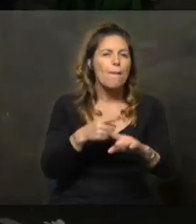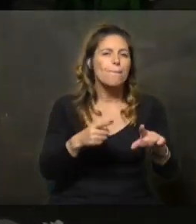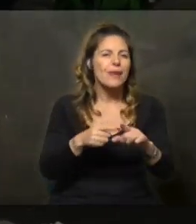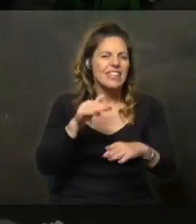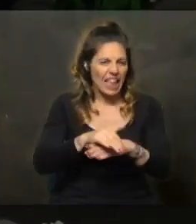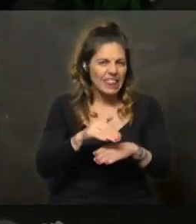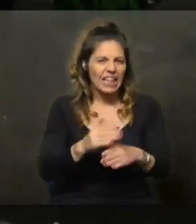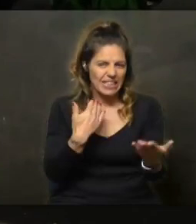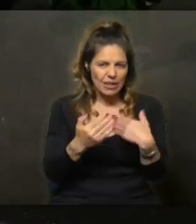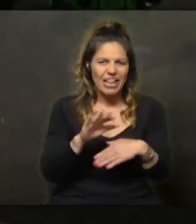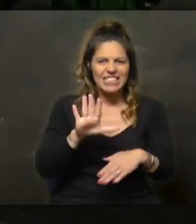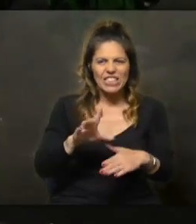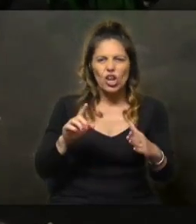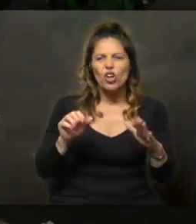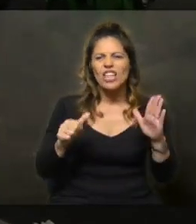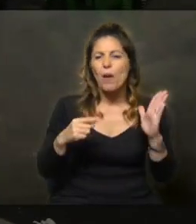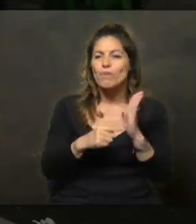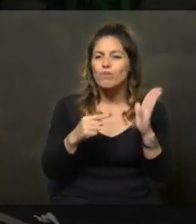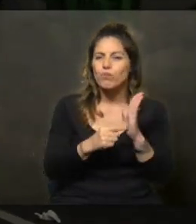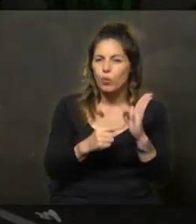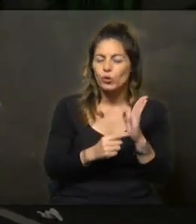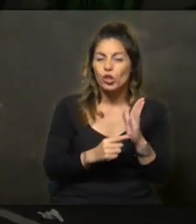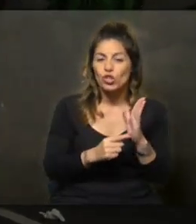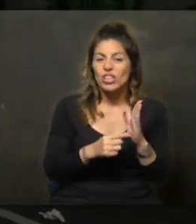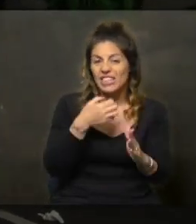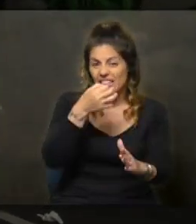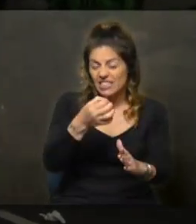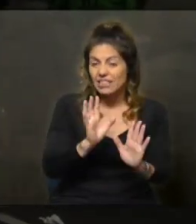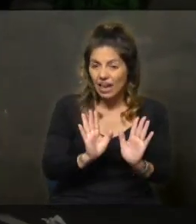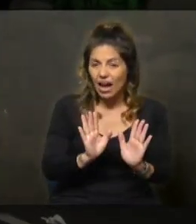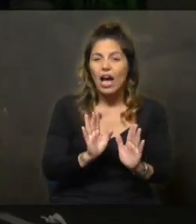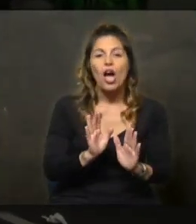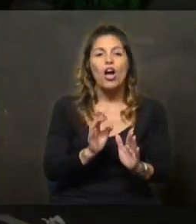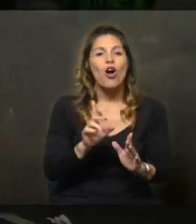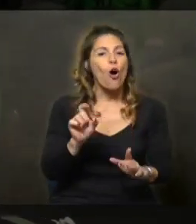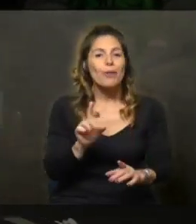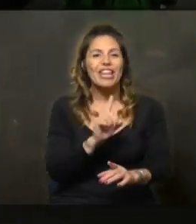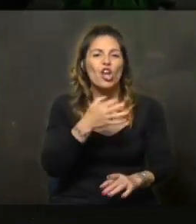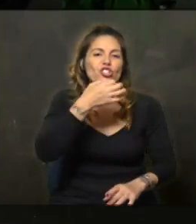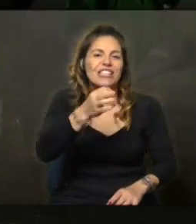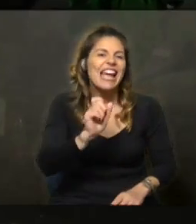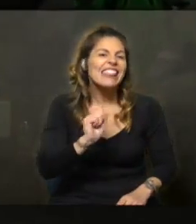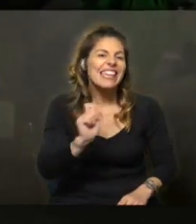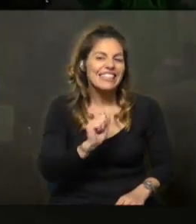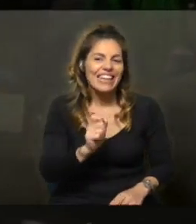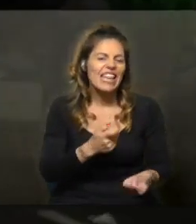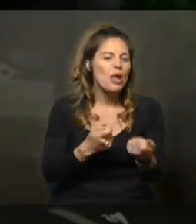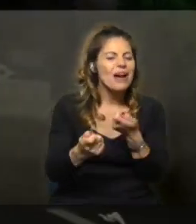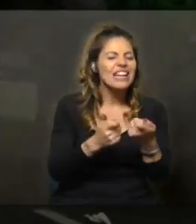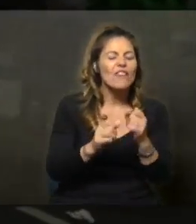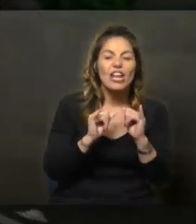hablaba de cinco o seis puntos en algunos canales de televisión obviamente no se decía de quién quienes manejaban la